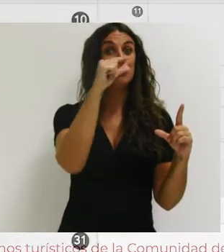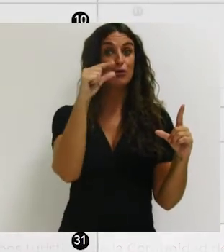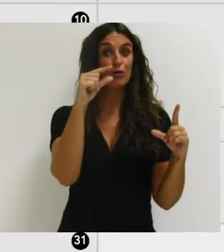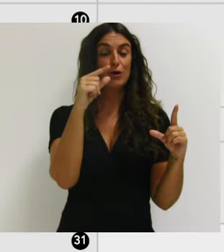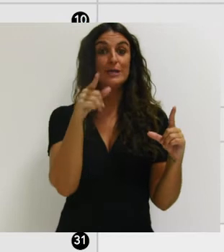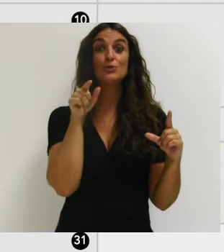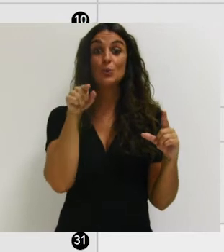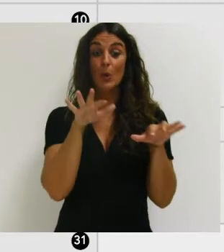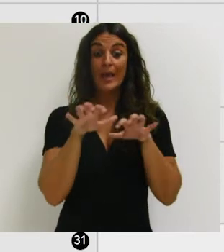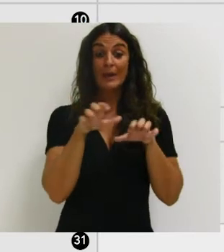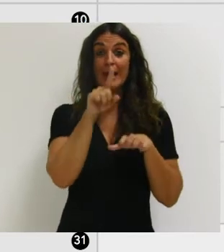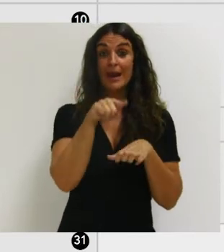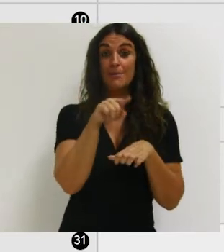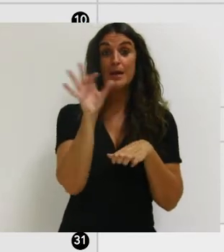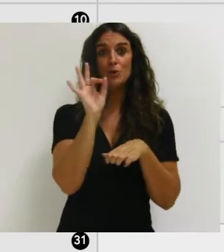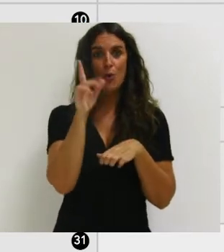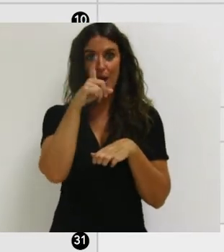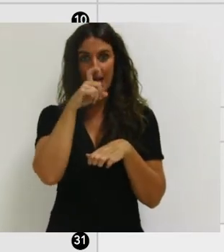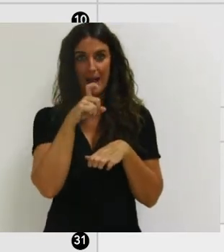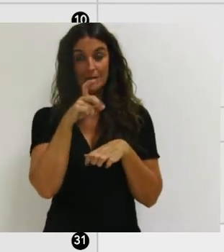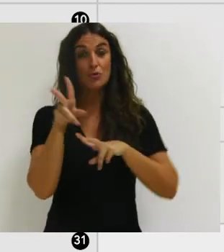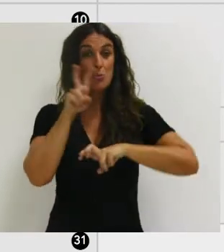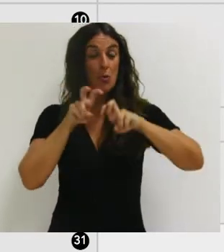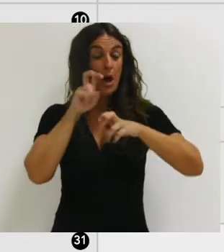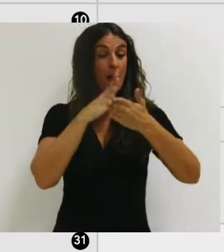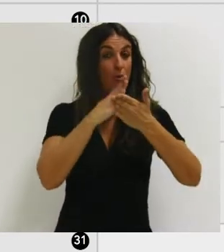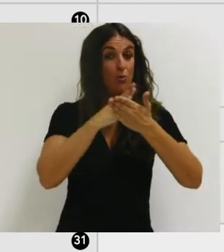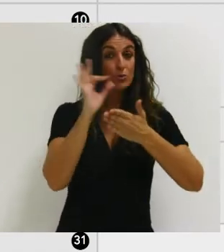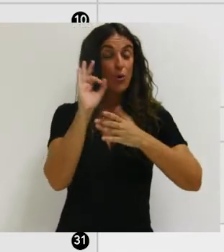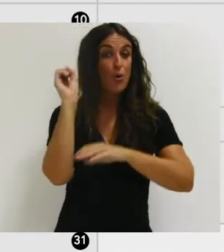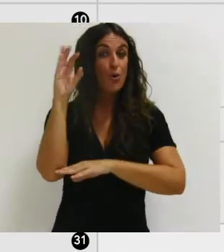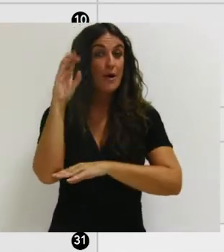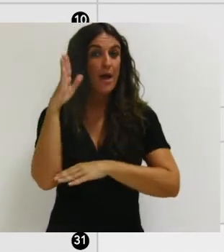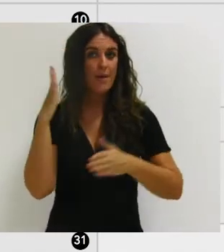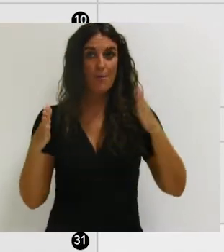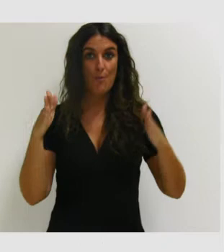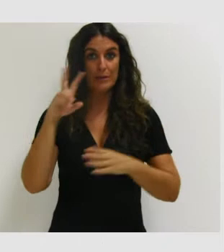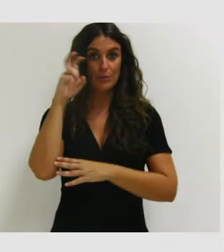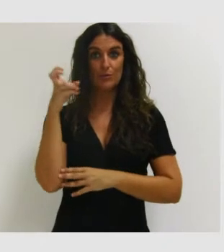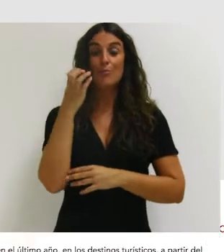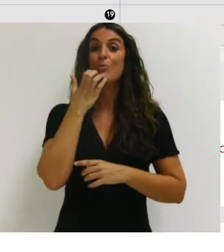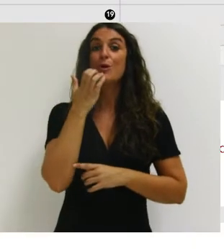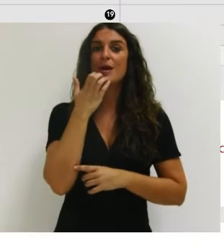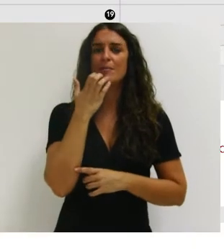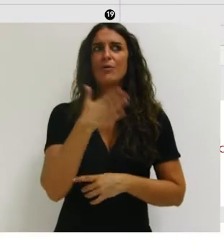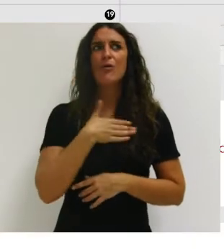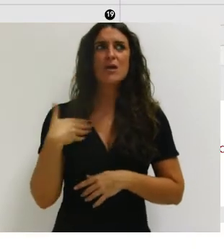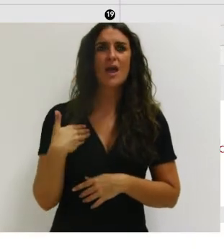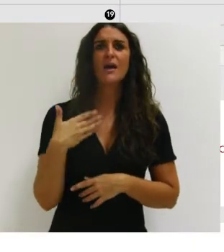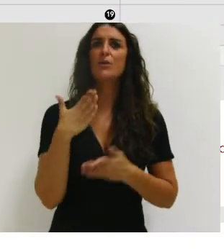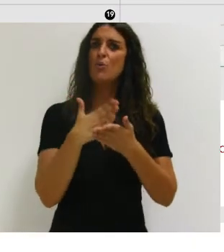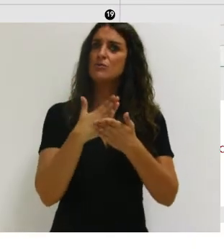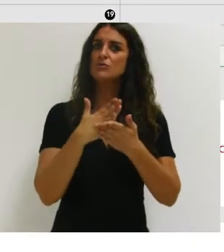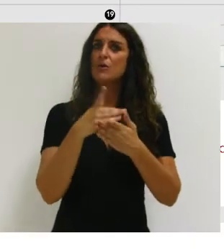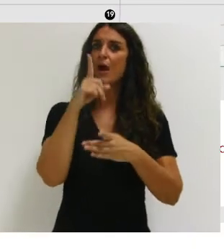elegir el mes y el año y buscar cursos y jornadas en otro momento. Por ejemplo, si te interesan los cursos de septiembre, pones